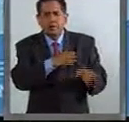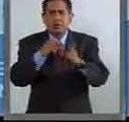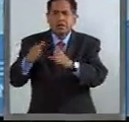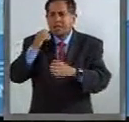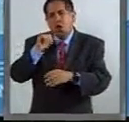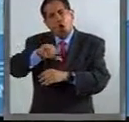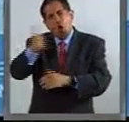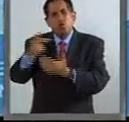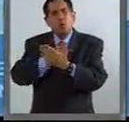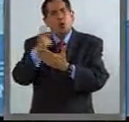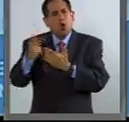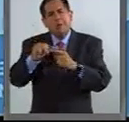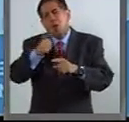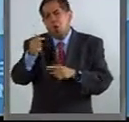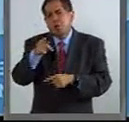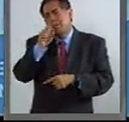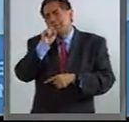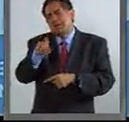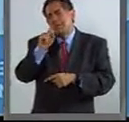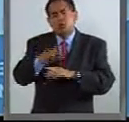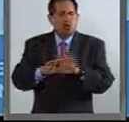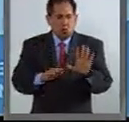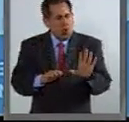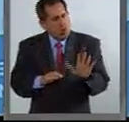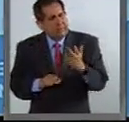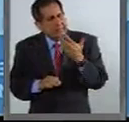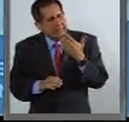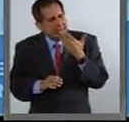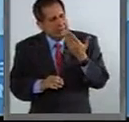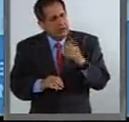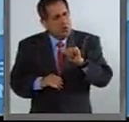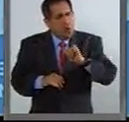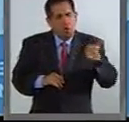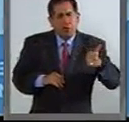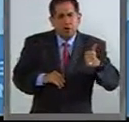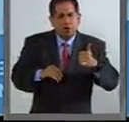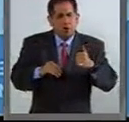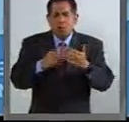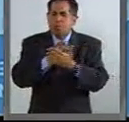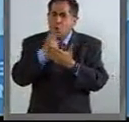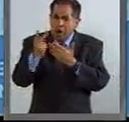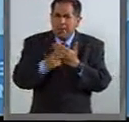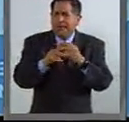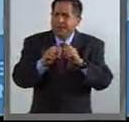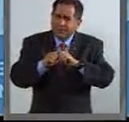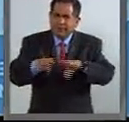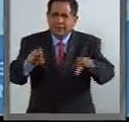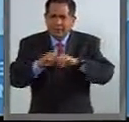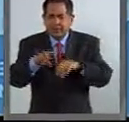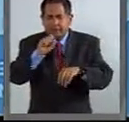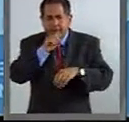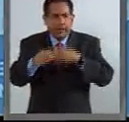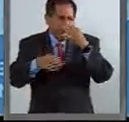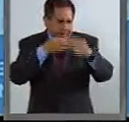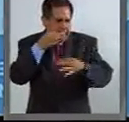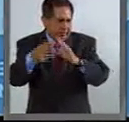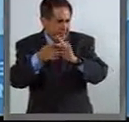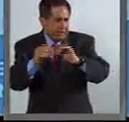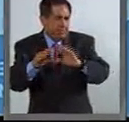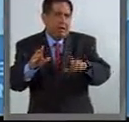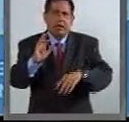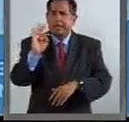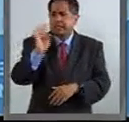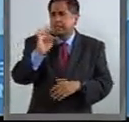de programación. Y no estamos peleados con esa programación que ofrece también mensajes que son